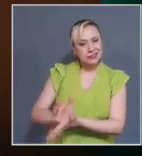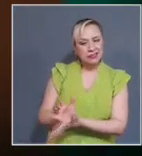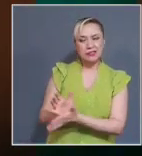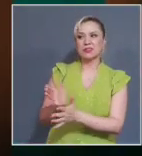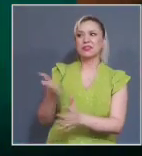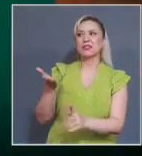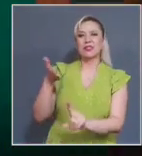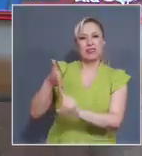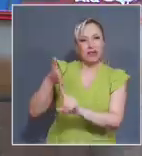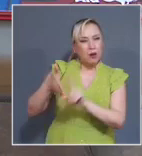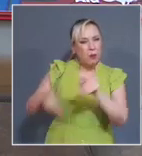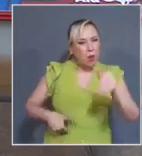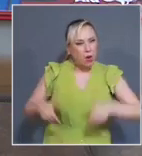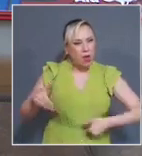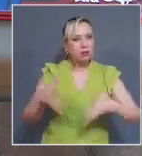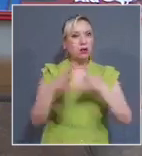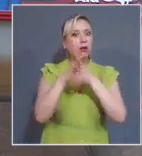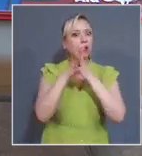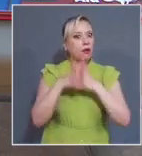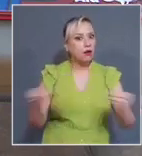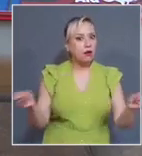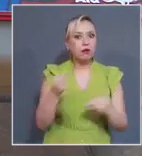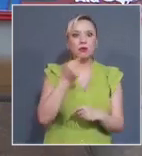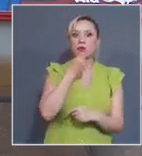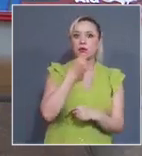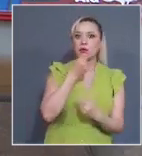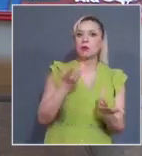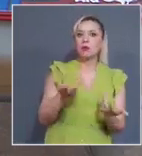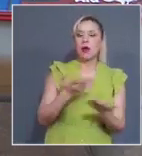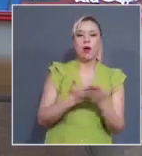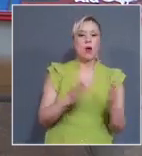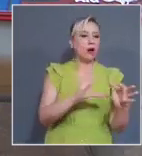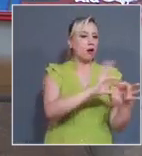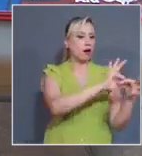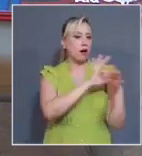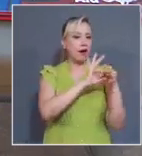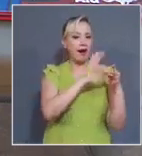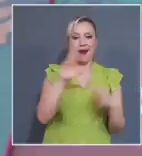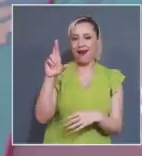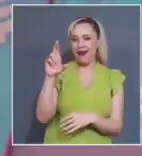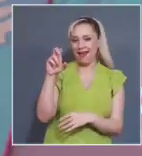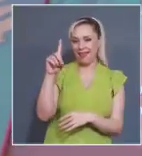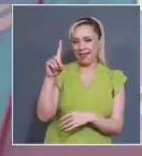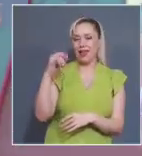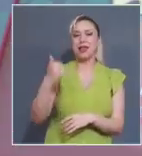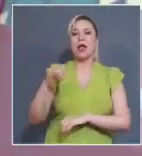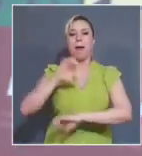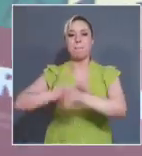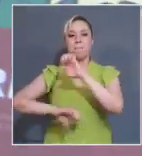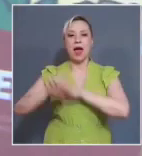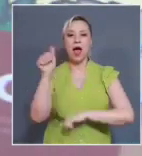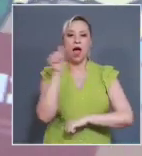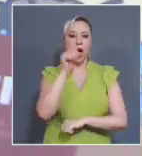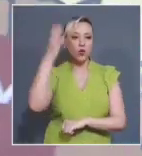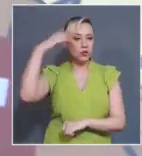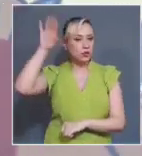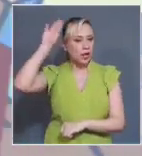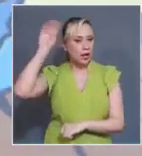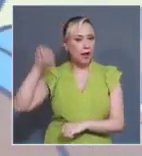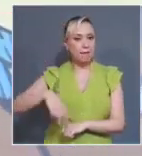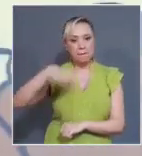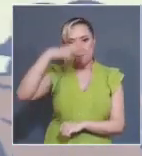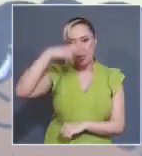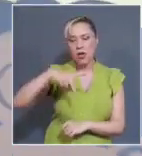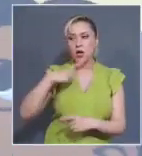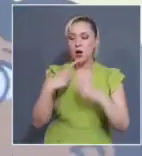infantes y adolescentes, la Red por los Derechos de la Infancia, junto con la Embajada de Australia en México, presentaron la serie de cuentos infantiles